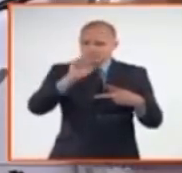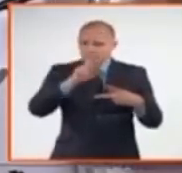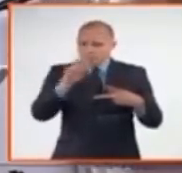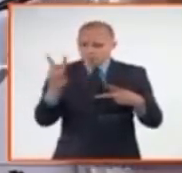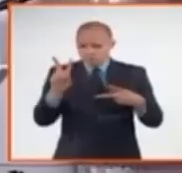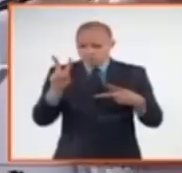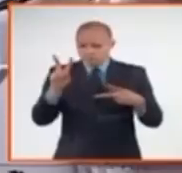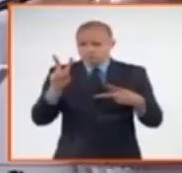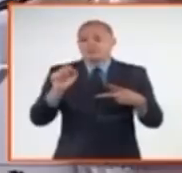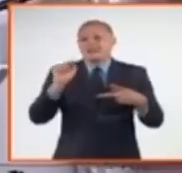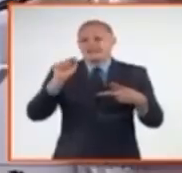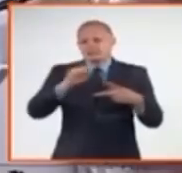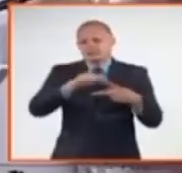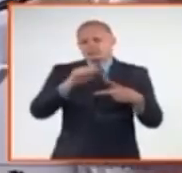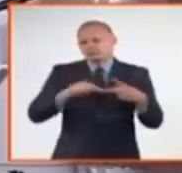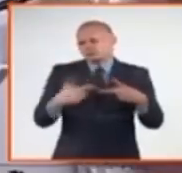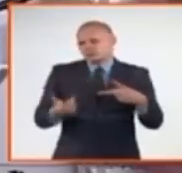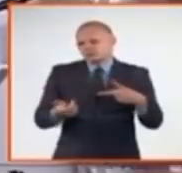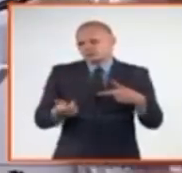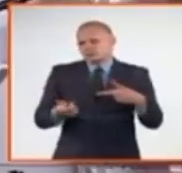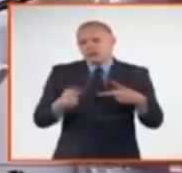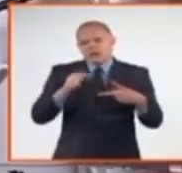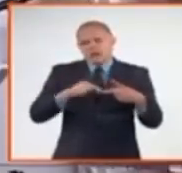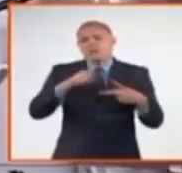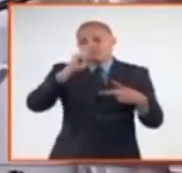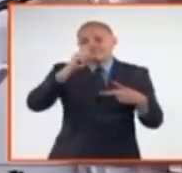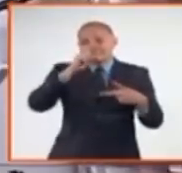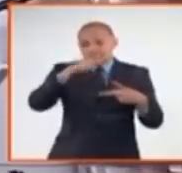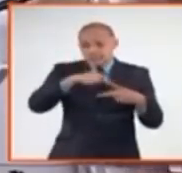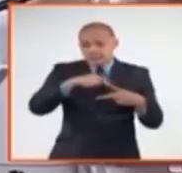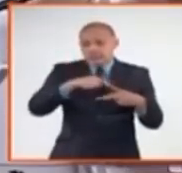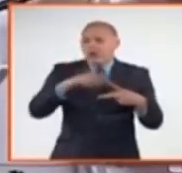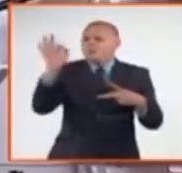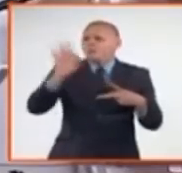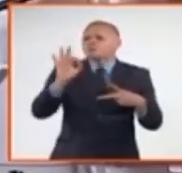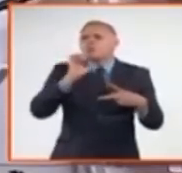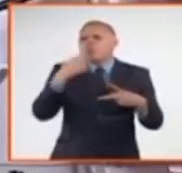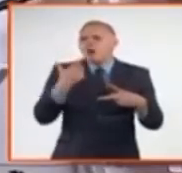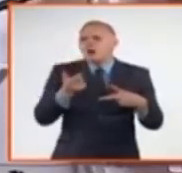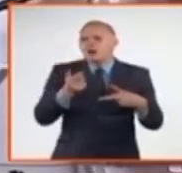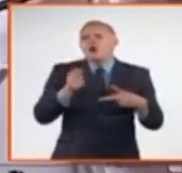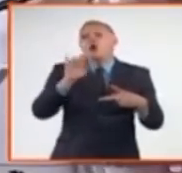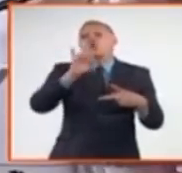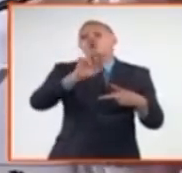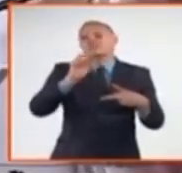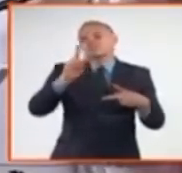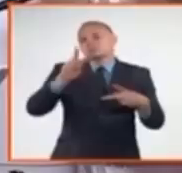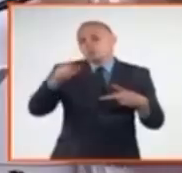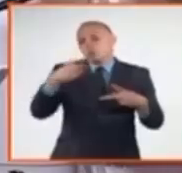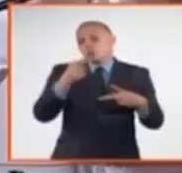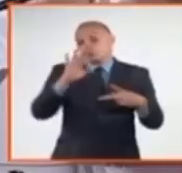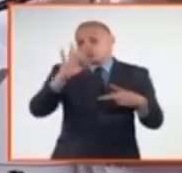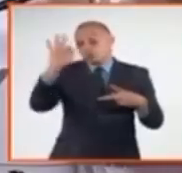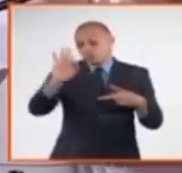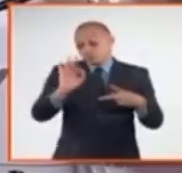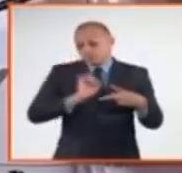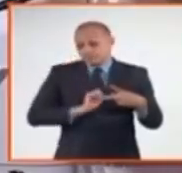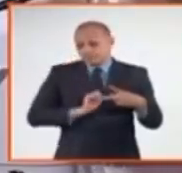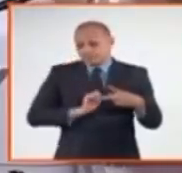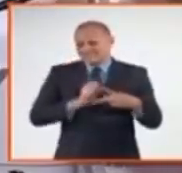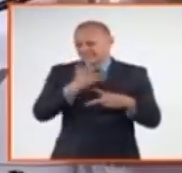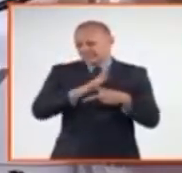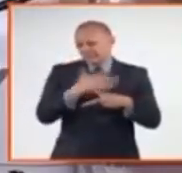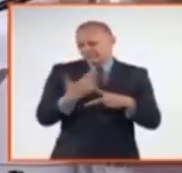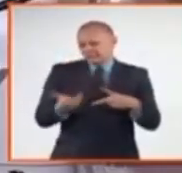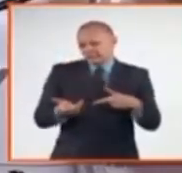la enfermedad sintomáticos habitan la cob y 19 pero también nosotros medimos y se midió el mundo también